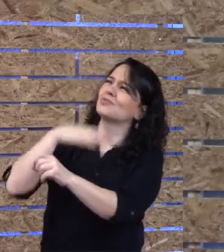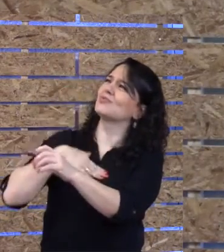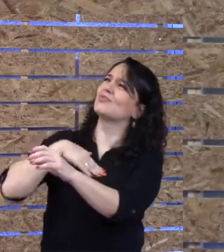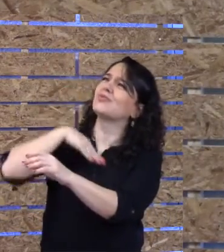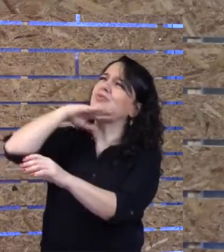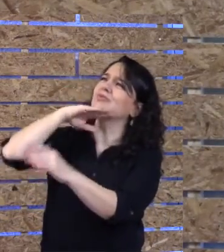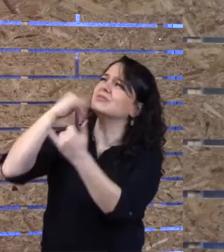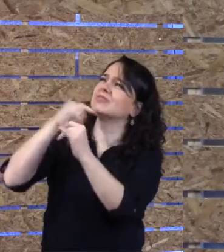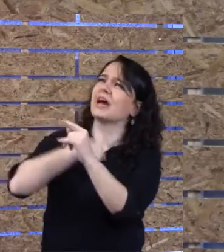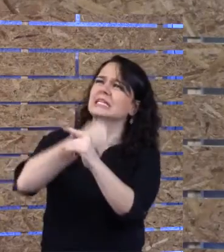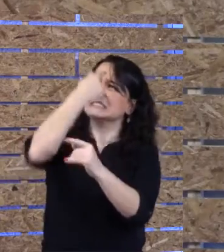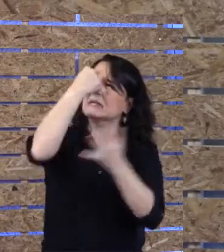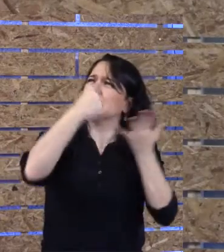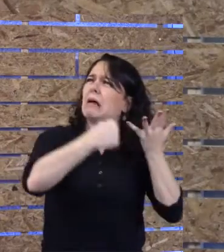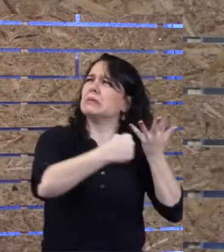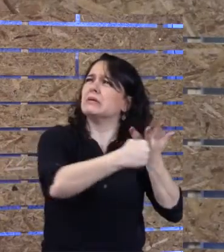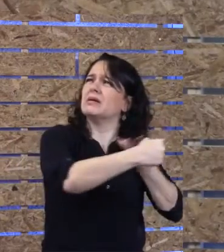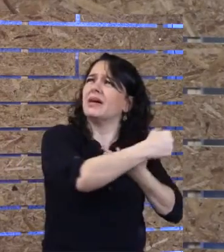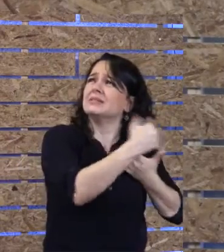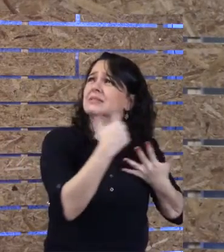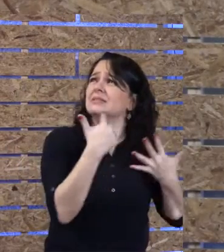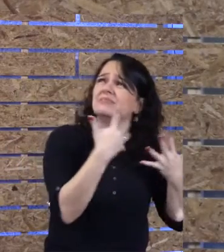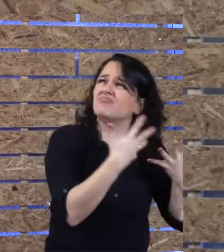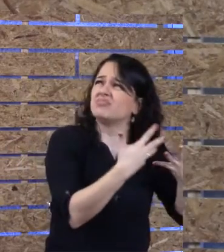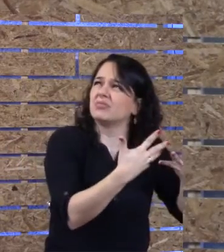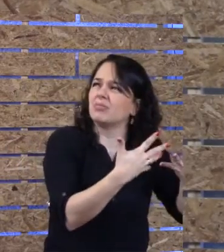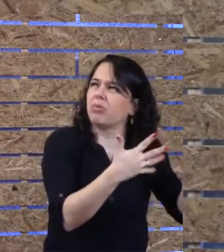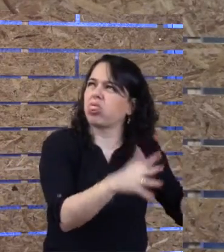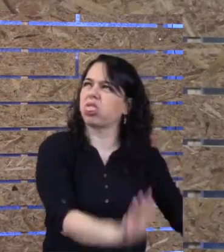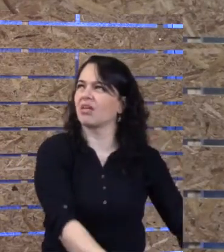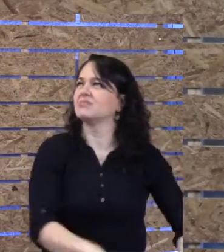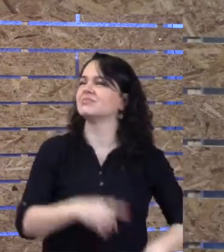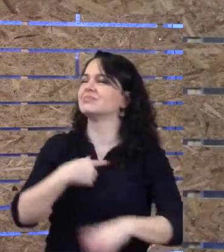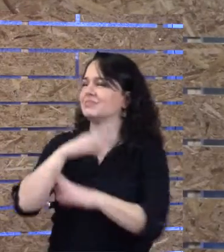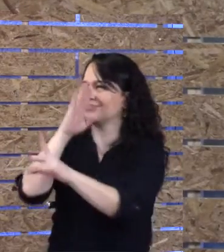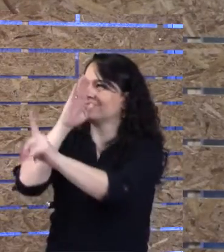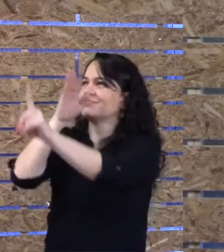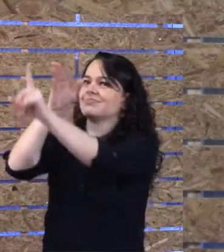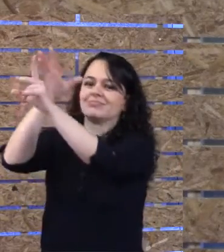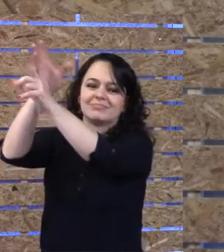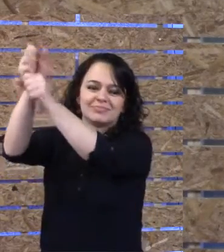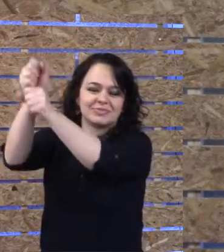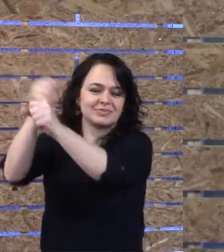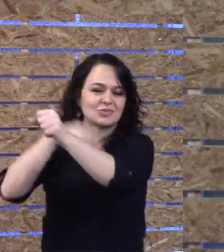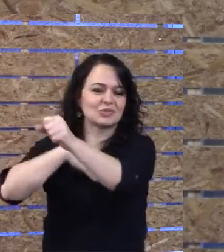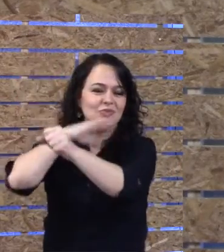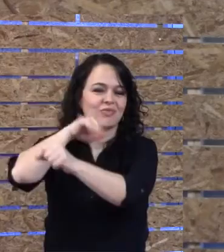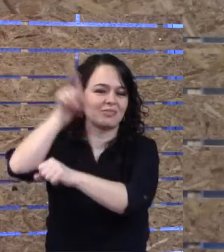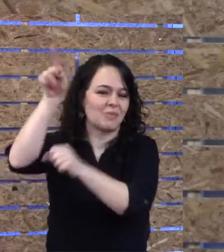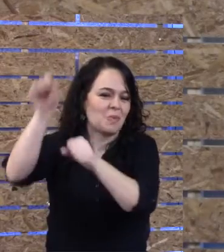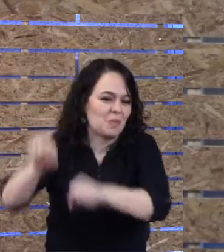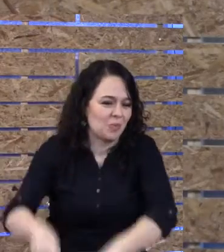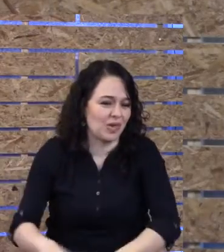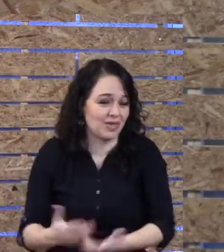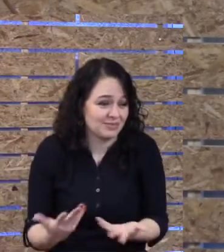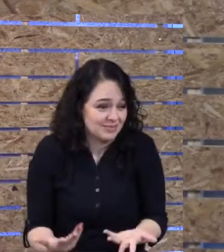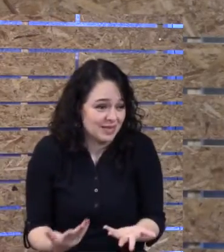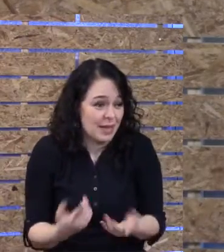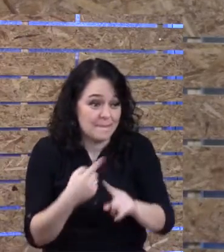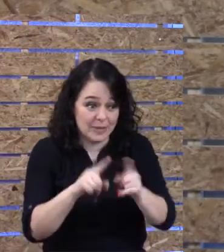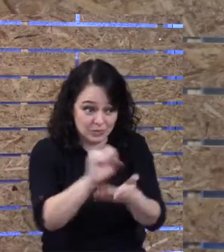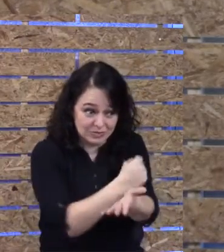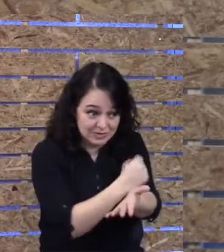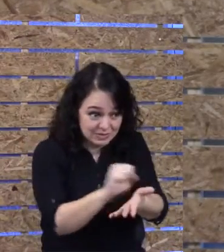Ahora, el salmista no es un tipo conformista, como en esas religiones orientales,